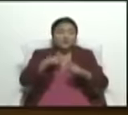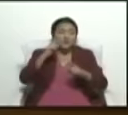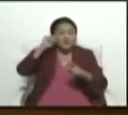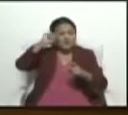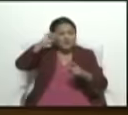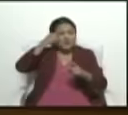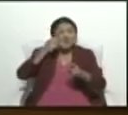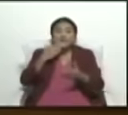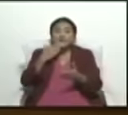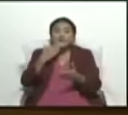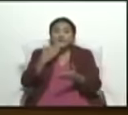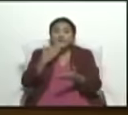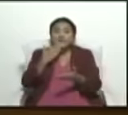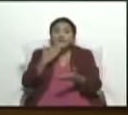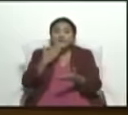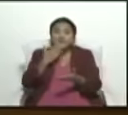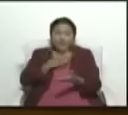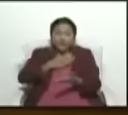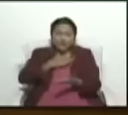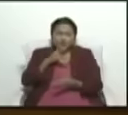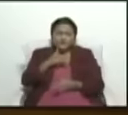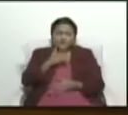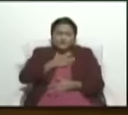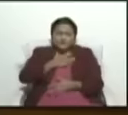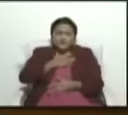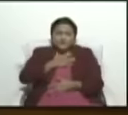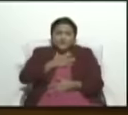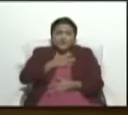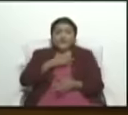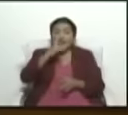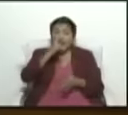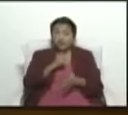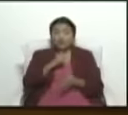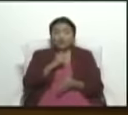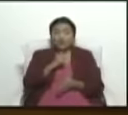muy sentido para mí. A mediados del año